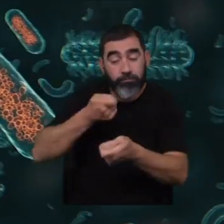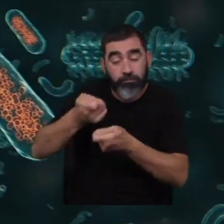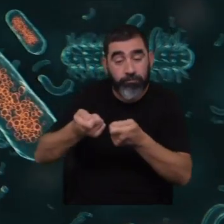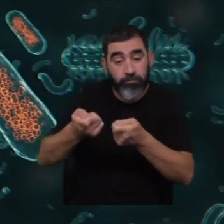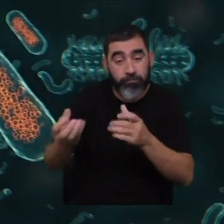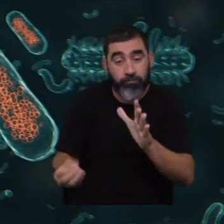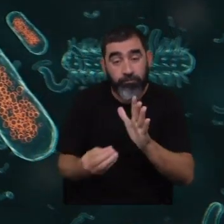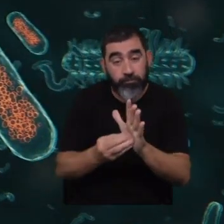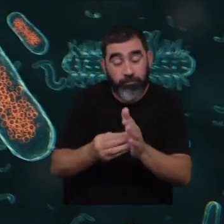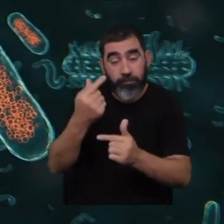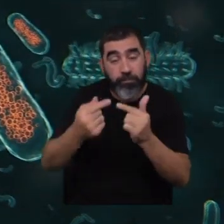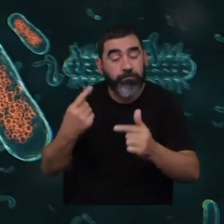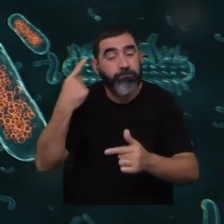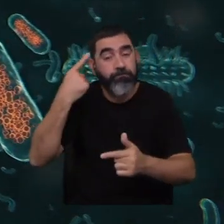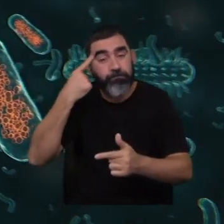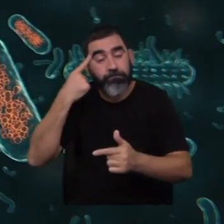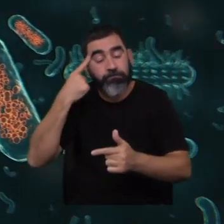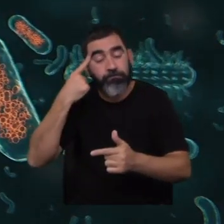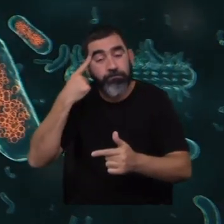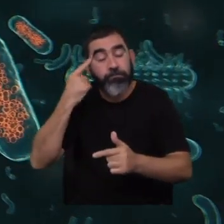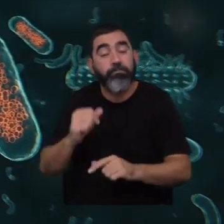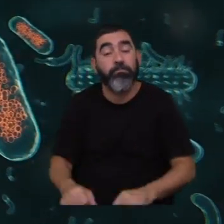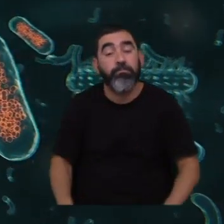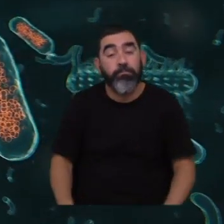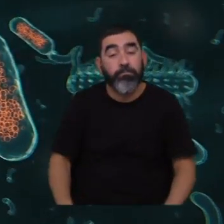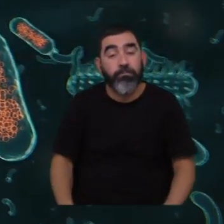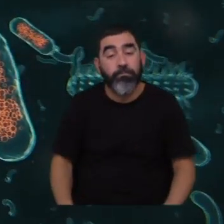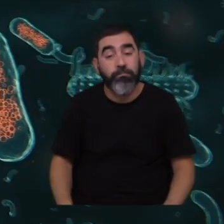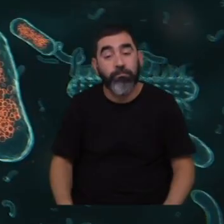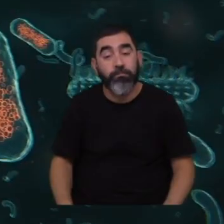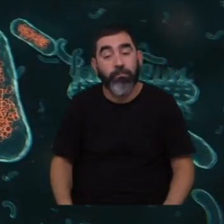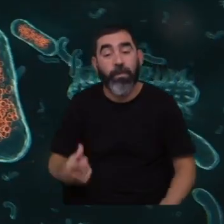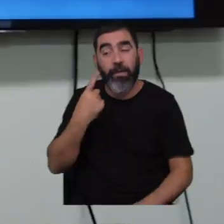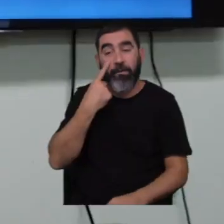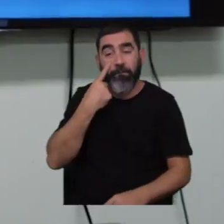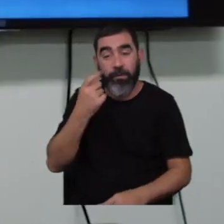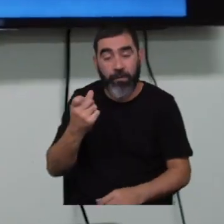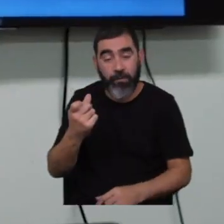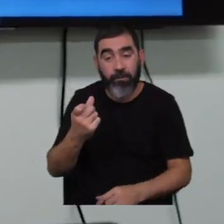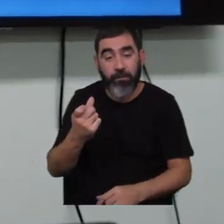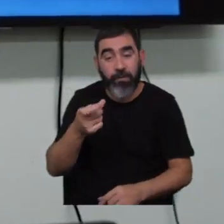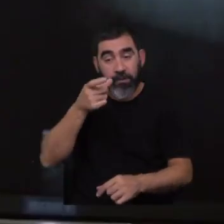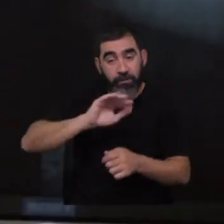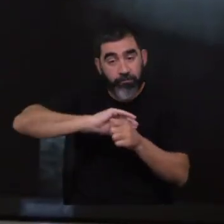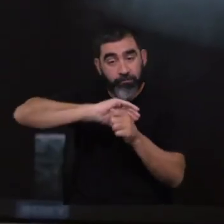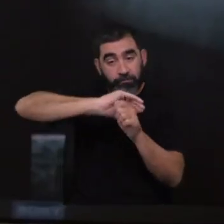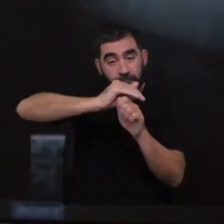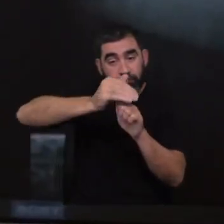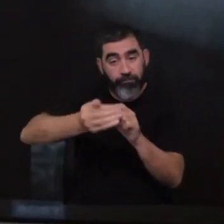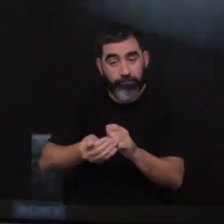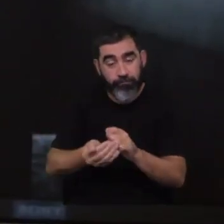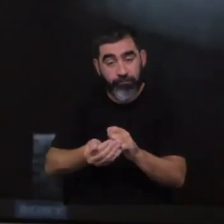prótesis están pensados para tratar o evitar que se formen estos